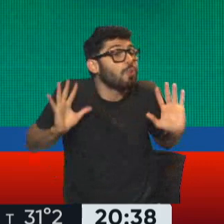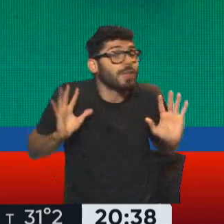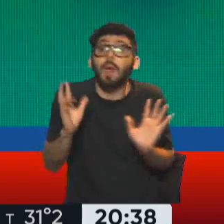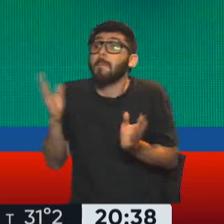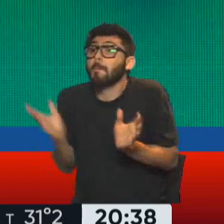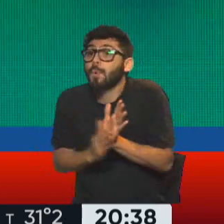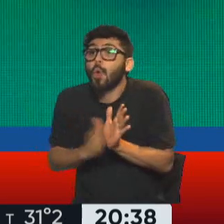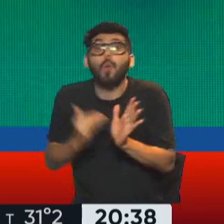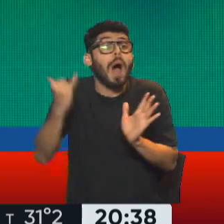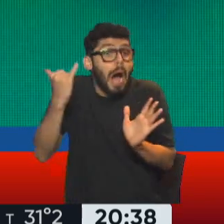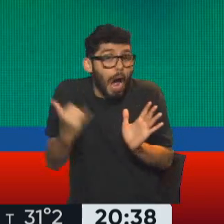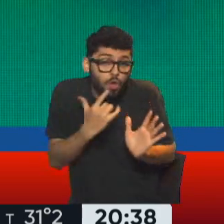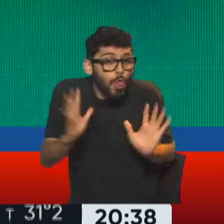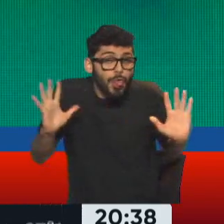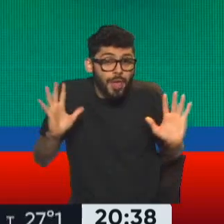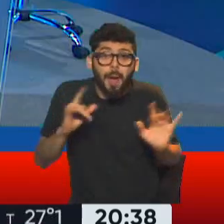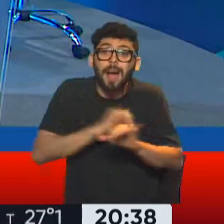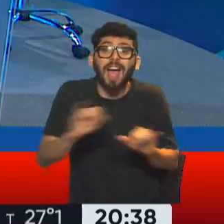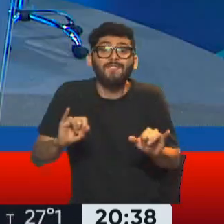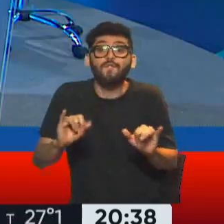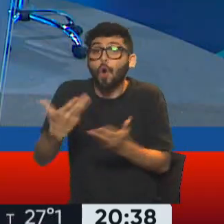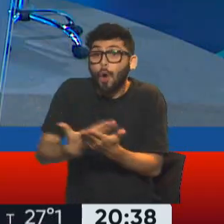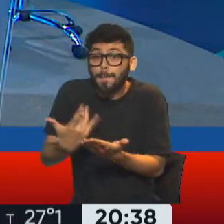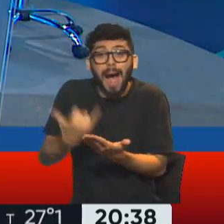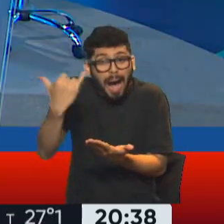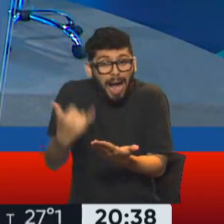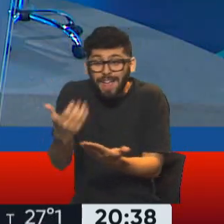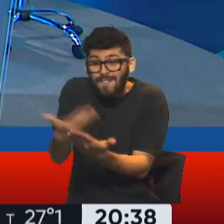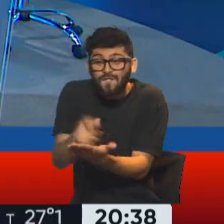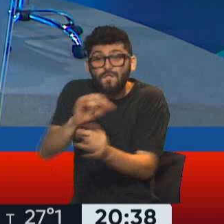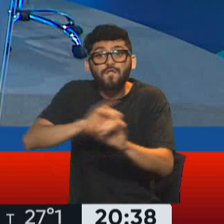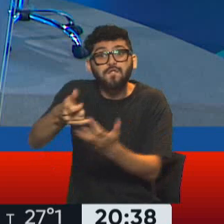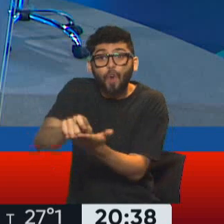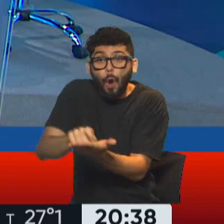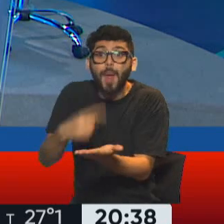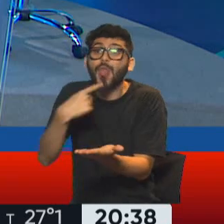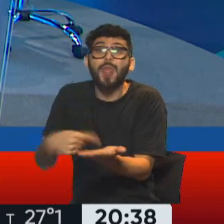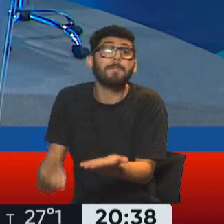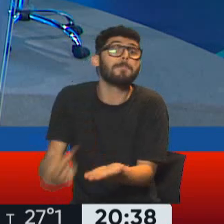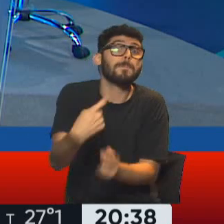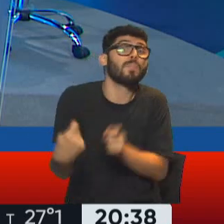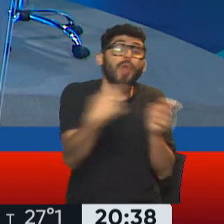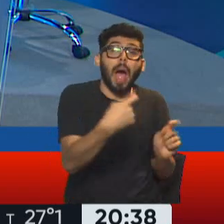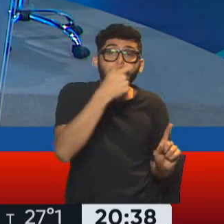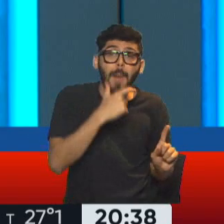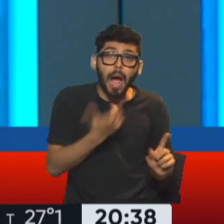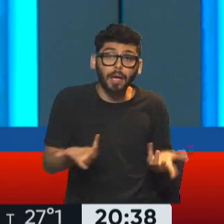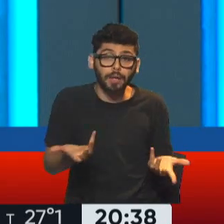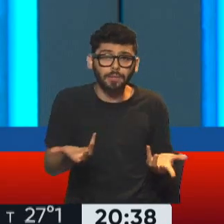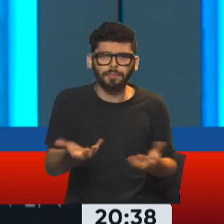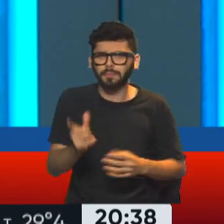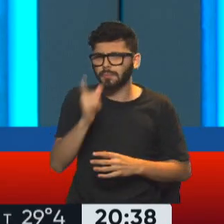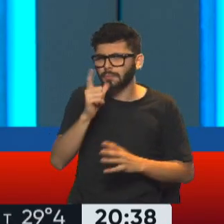pruebas, hay informes, vamos a dar la palabra a Néstor, hay informes dirigidos a Mauricio Macri. Hay indicios de sobra. Creo que es una